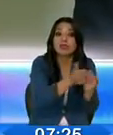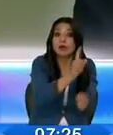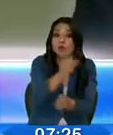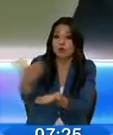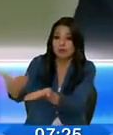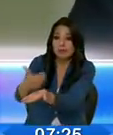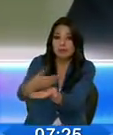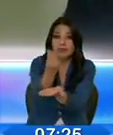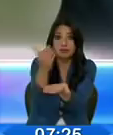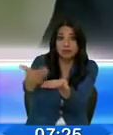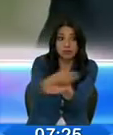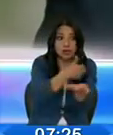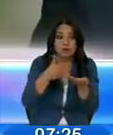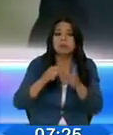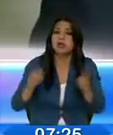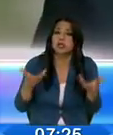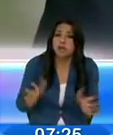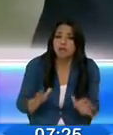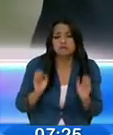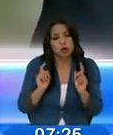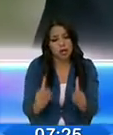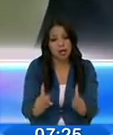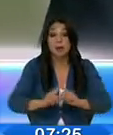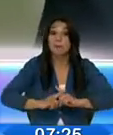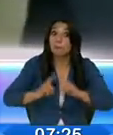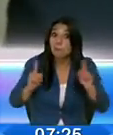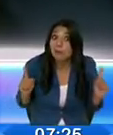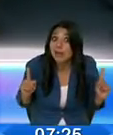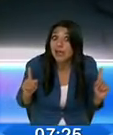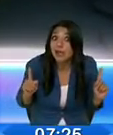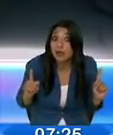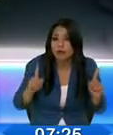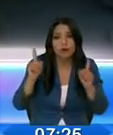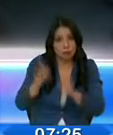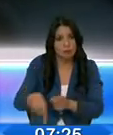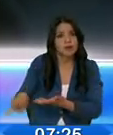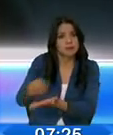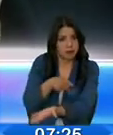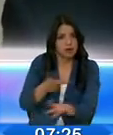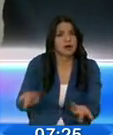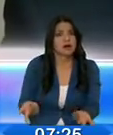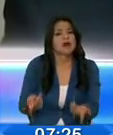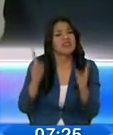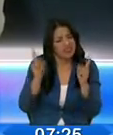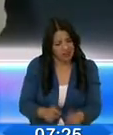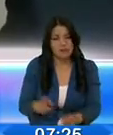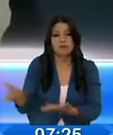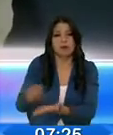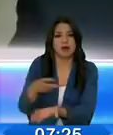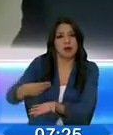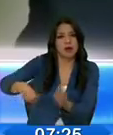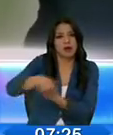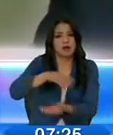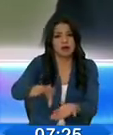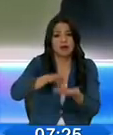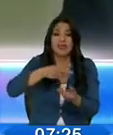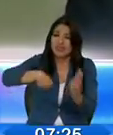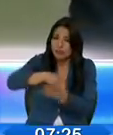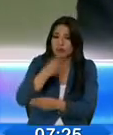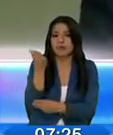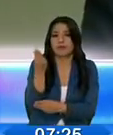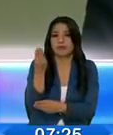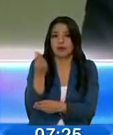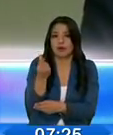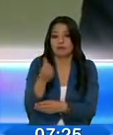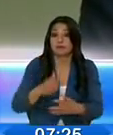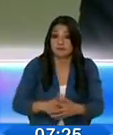uno. Sin embargo, no se lo hizo. Y eso no quiere, pero eso no quiere decir que no se pueda cobrar. Se tiene que cobrar, se tiene que devolver estos recursos,